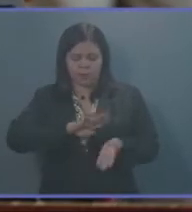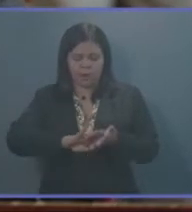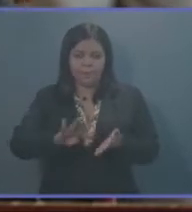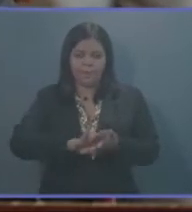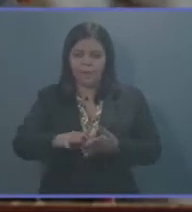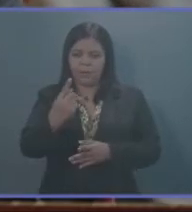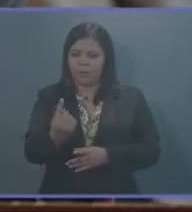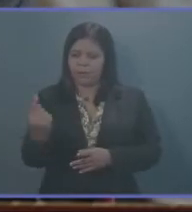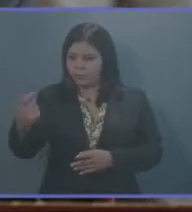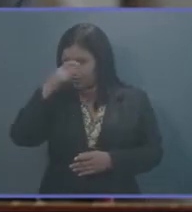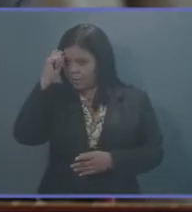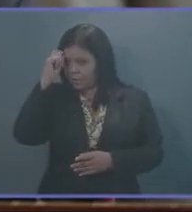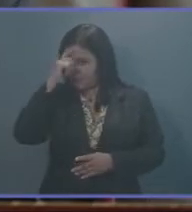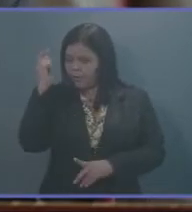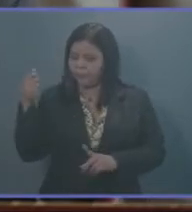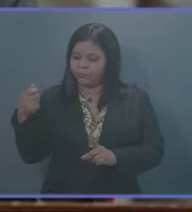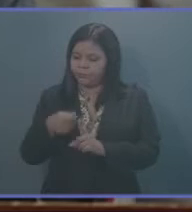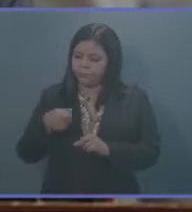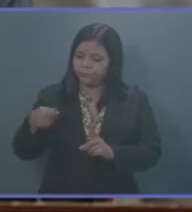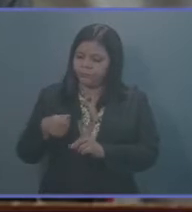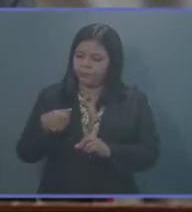remuneraciones,